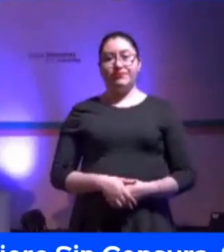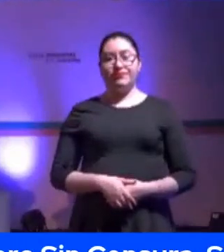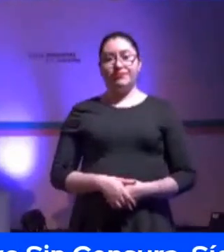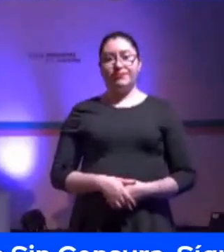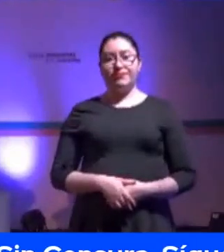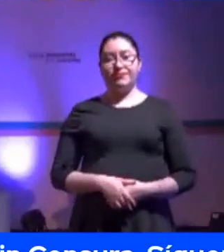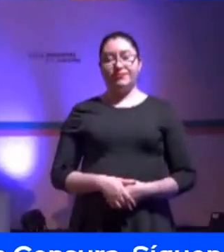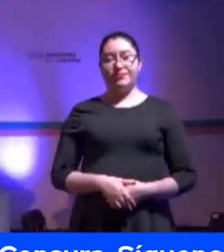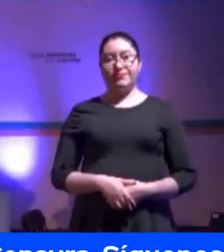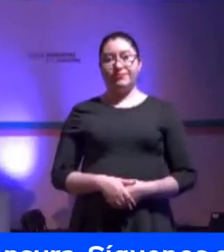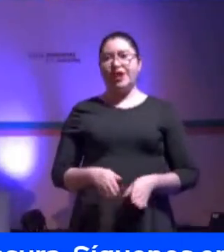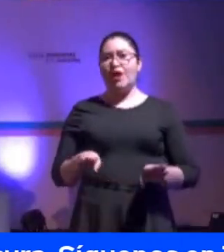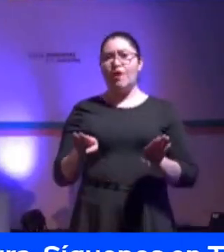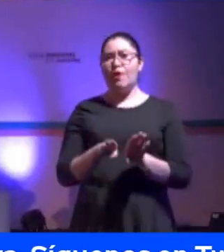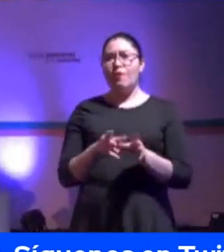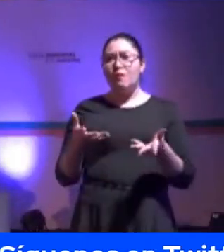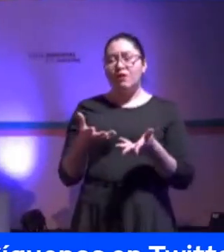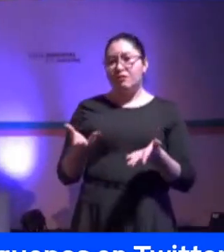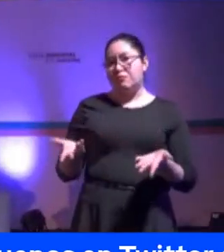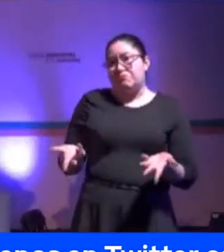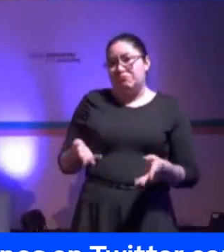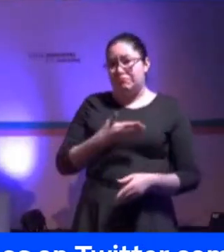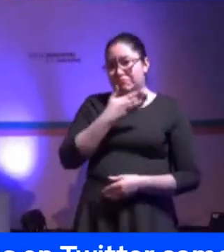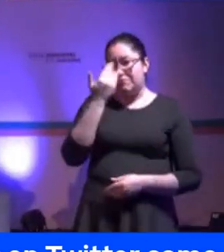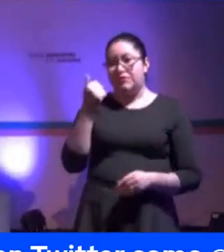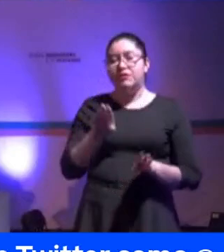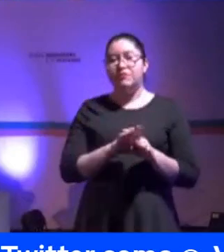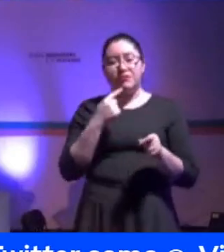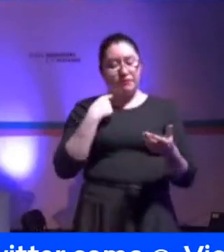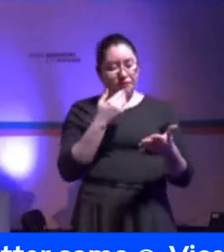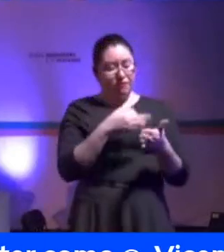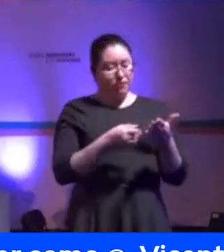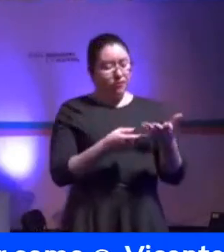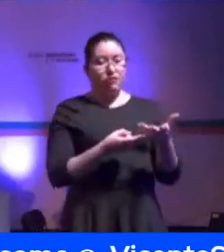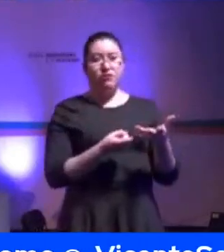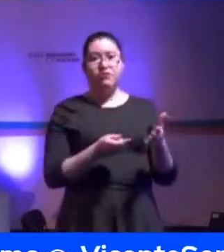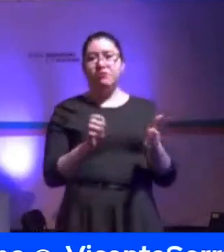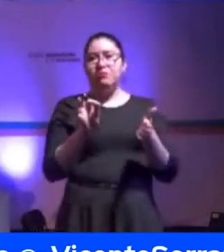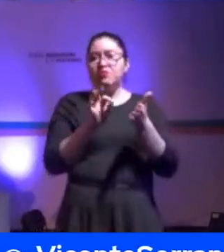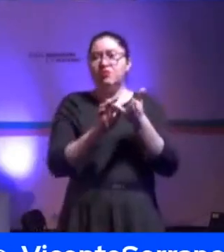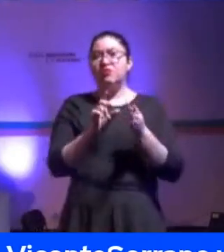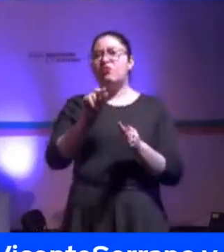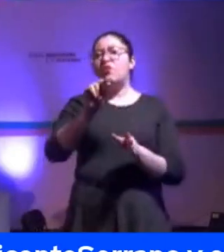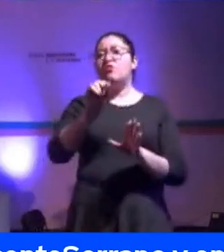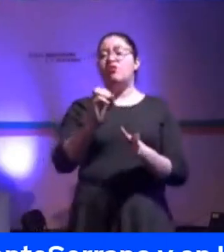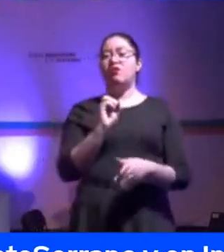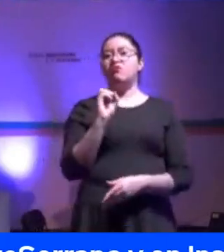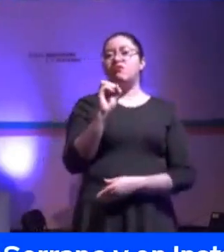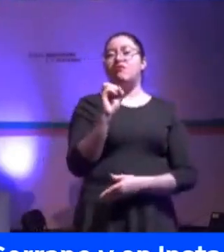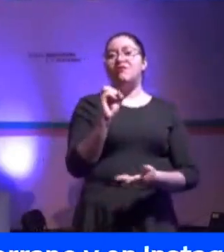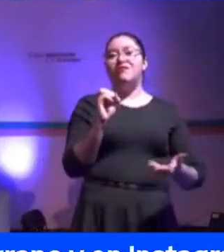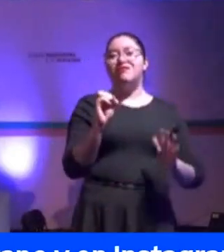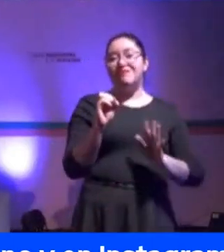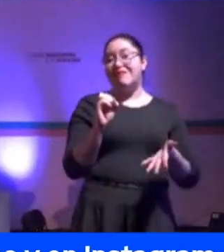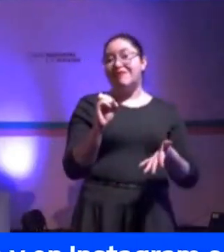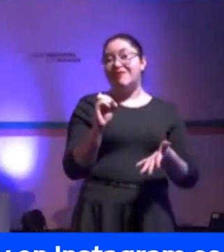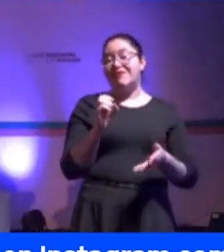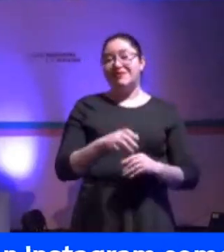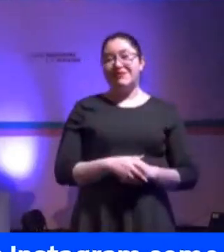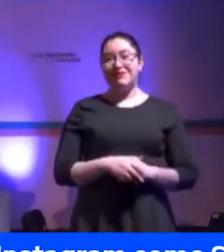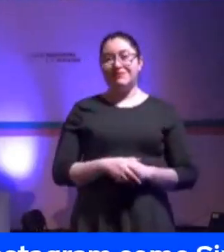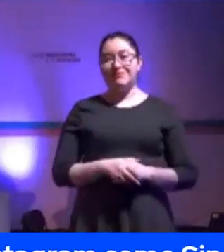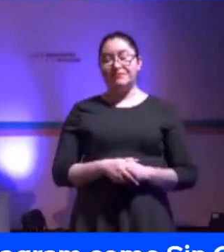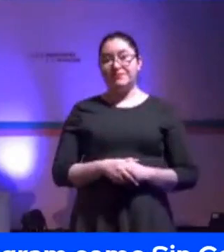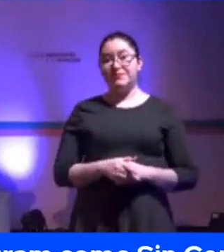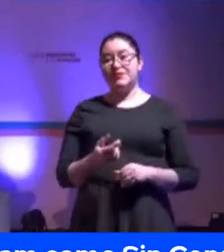O sea, ¿cómo le hacían? Oiga, jefe, me sobra cambio, pues ponle un punto. No, aquí un cero. Mientras Galileo Galilei